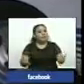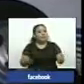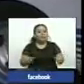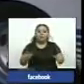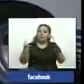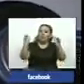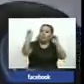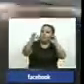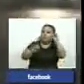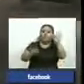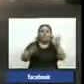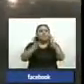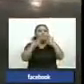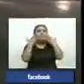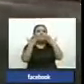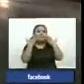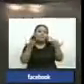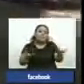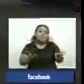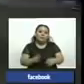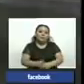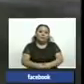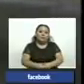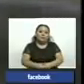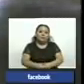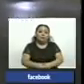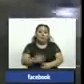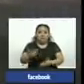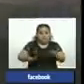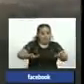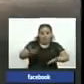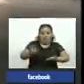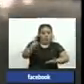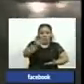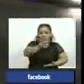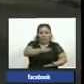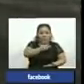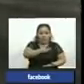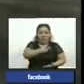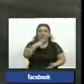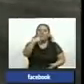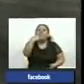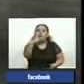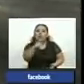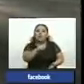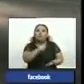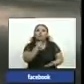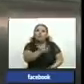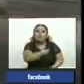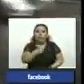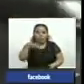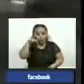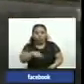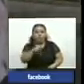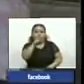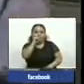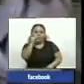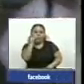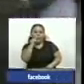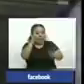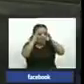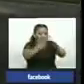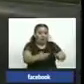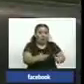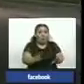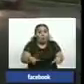Navidad feliz, vea. El vendedor no tiene culpa, el culpable es uno con sus hijos, porque